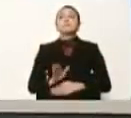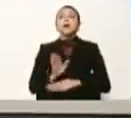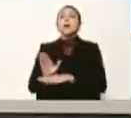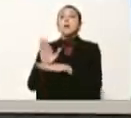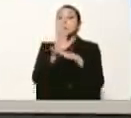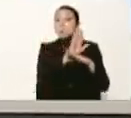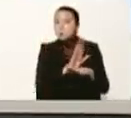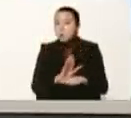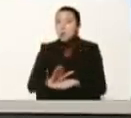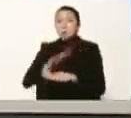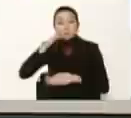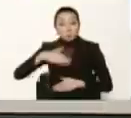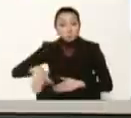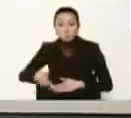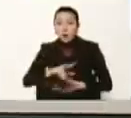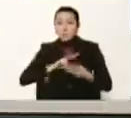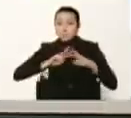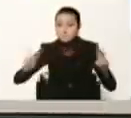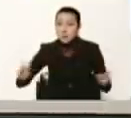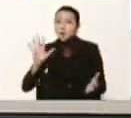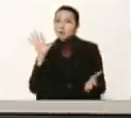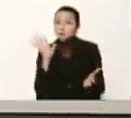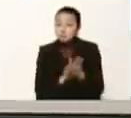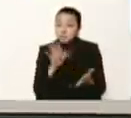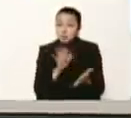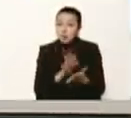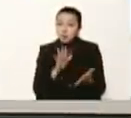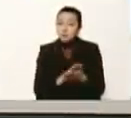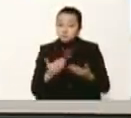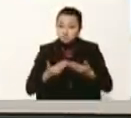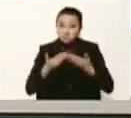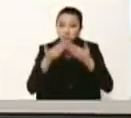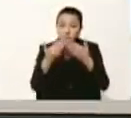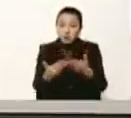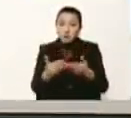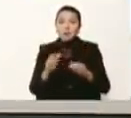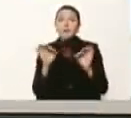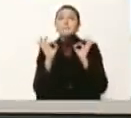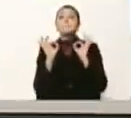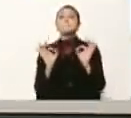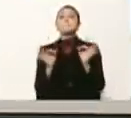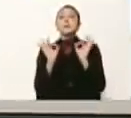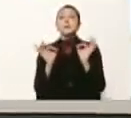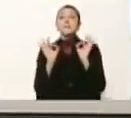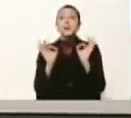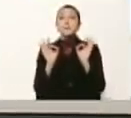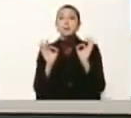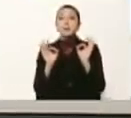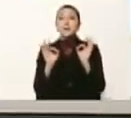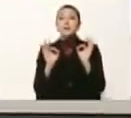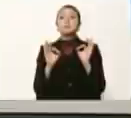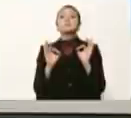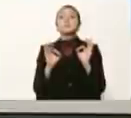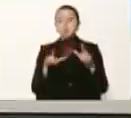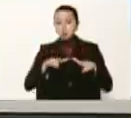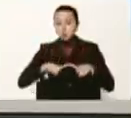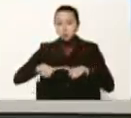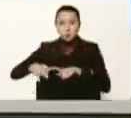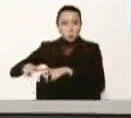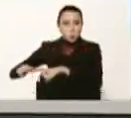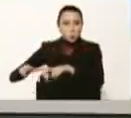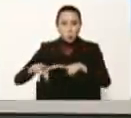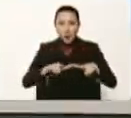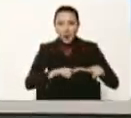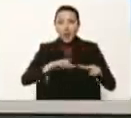la tranquilidad y la paz de la población caraqueña, específicamente de zonas en